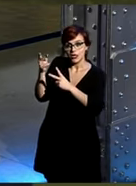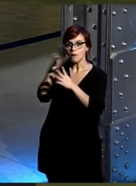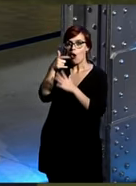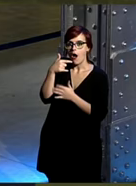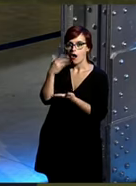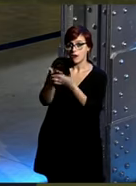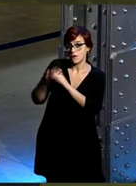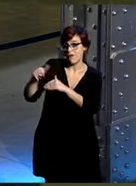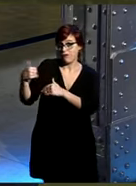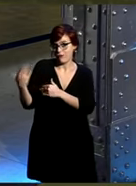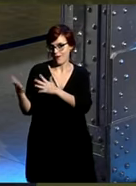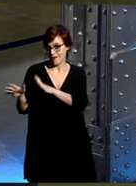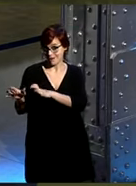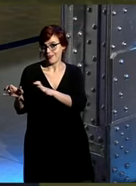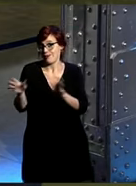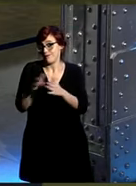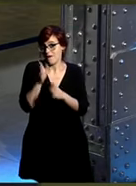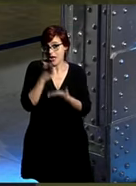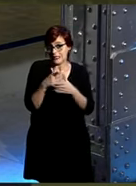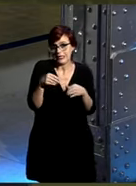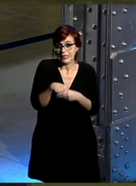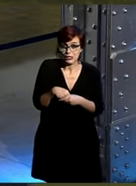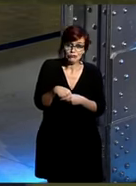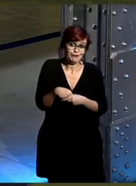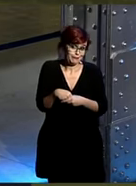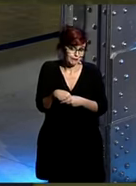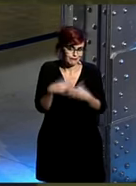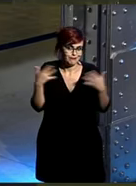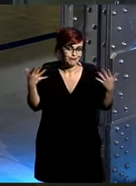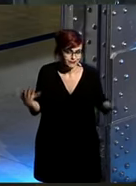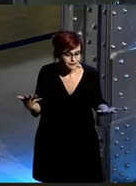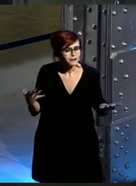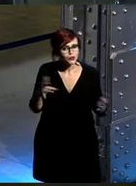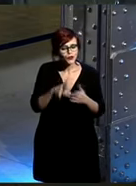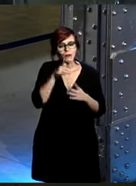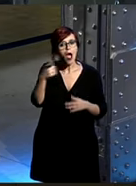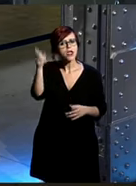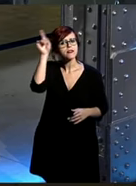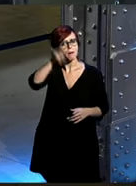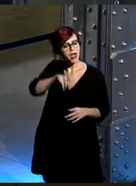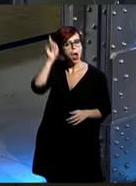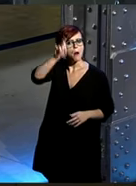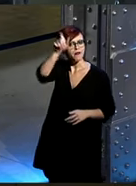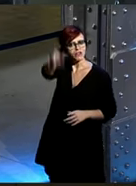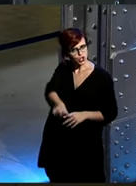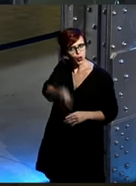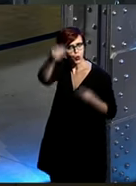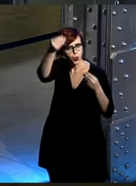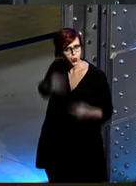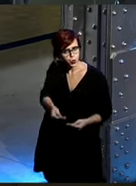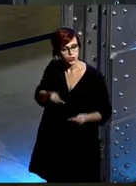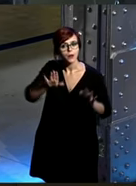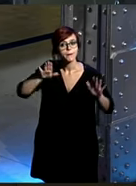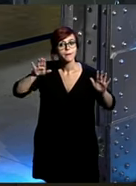del aula, no dentro del aula. Claro. Y bueno, y de muchos grandes profesores. No quiere decir que no tuviese grandes profesores. Tuve